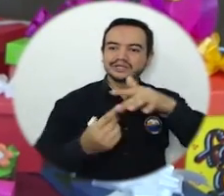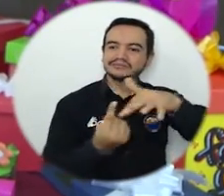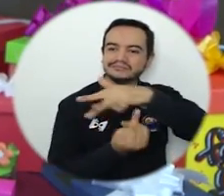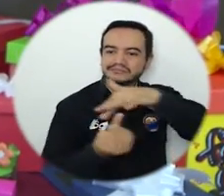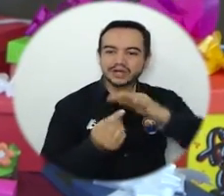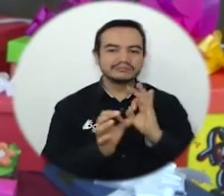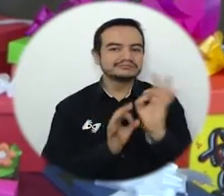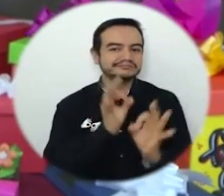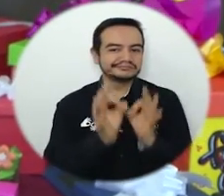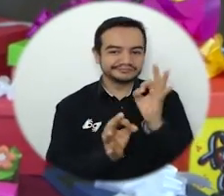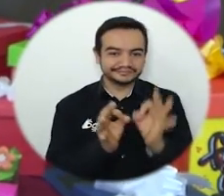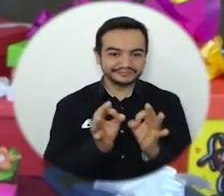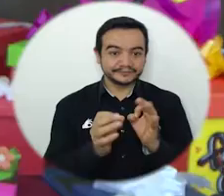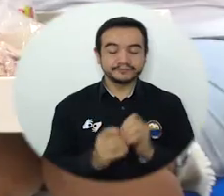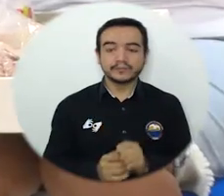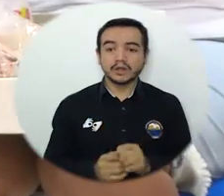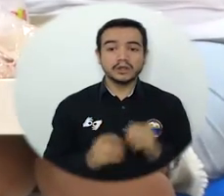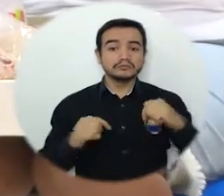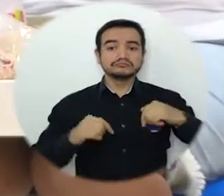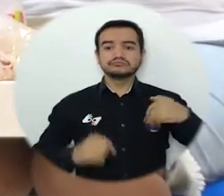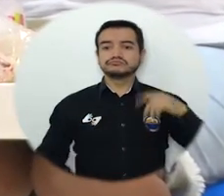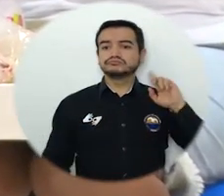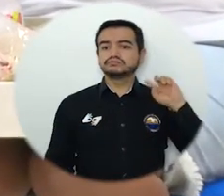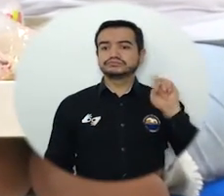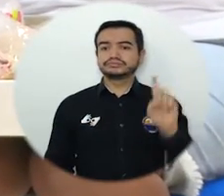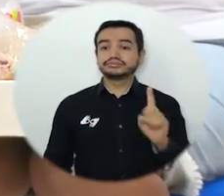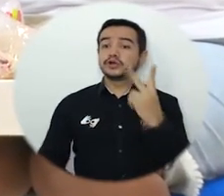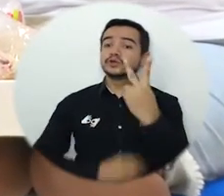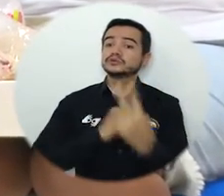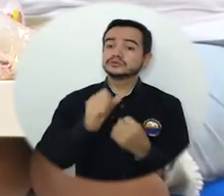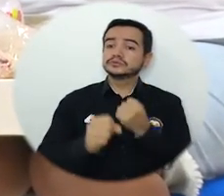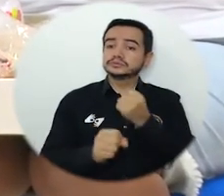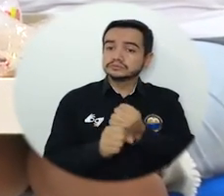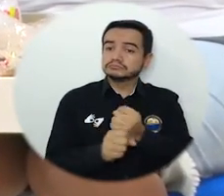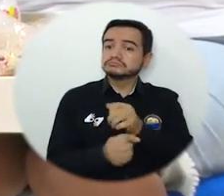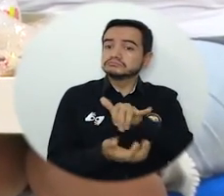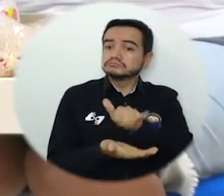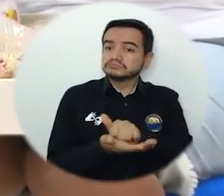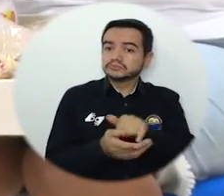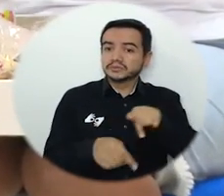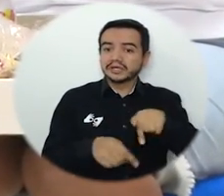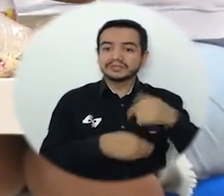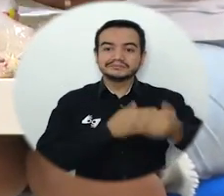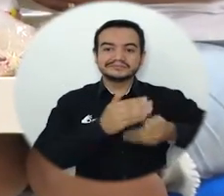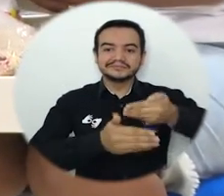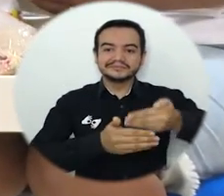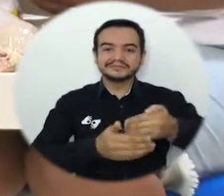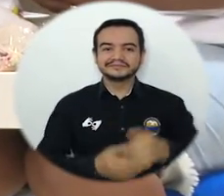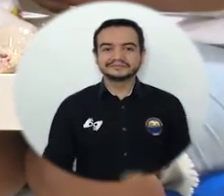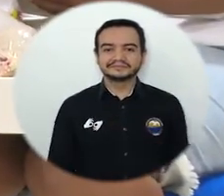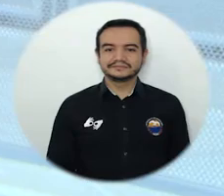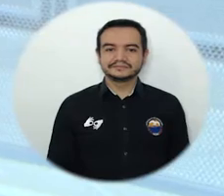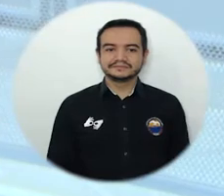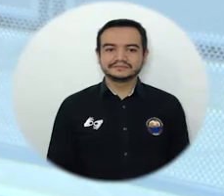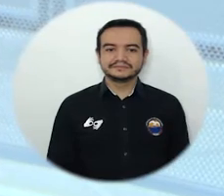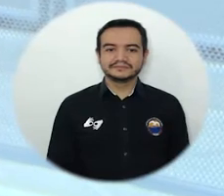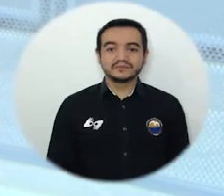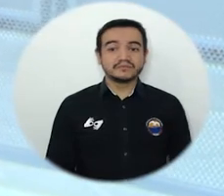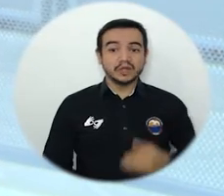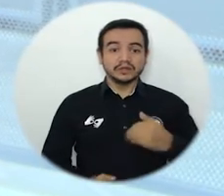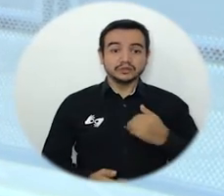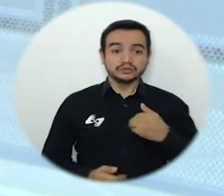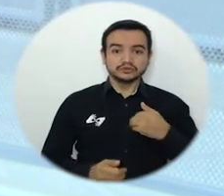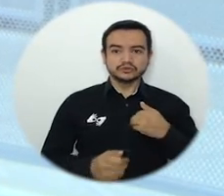a colaborar, no solo contribuir con el medio ambiente. Ya tenemos 2 años de estar en este proceso. Y verdad,